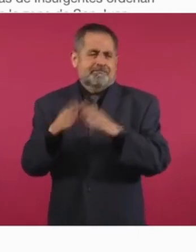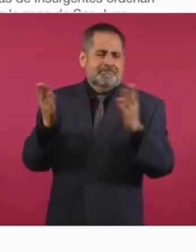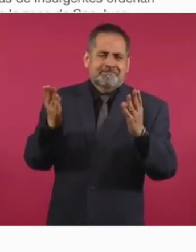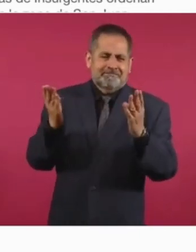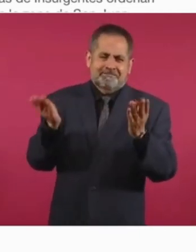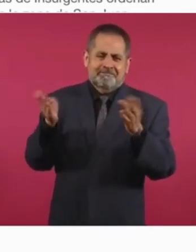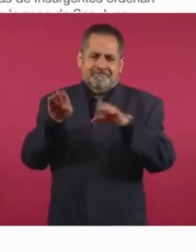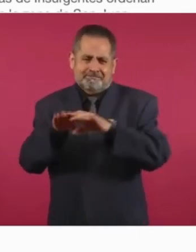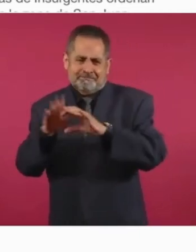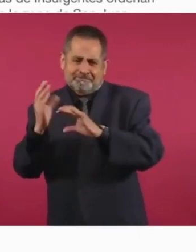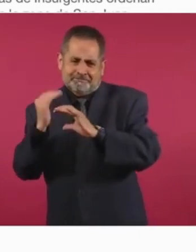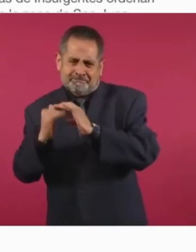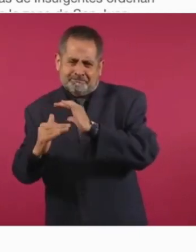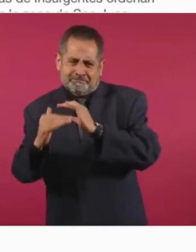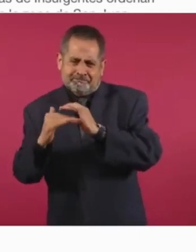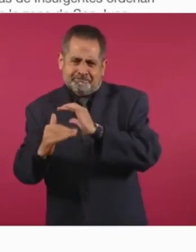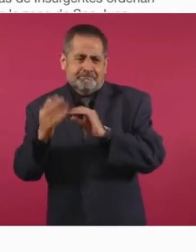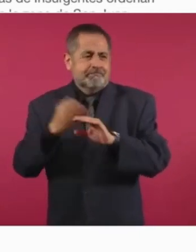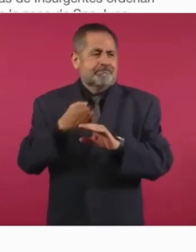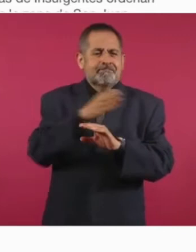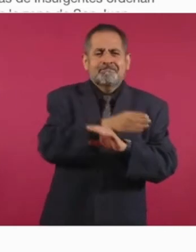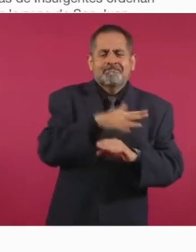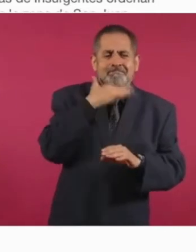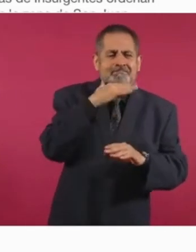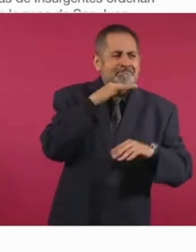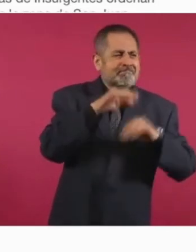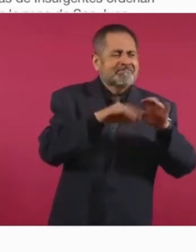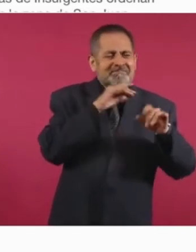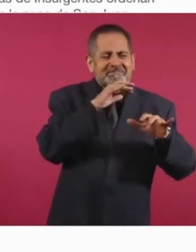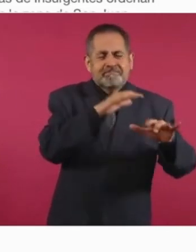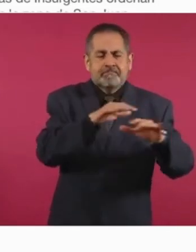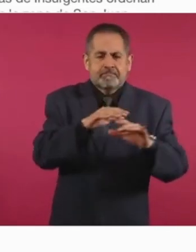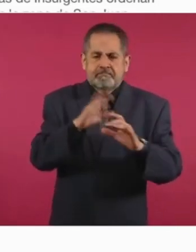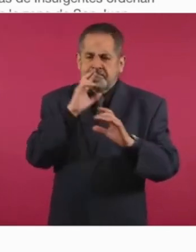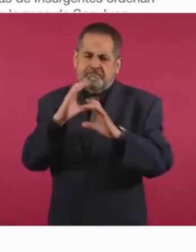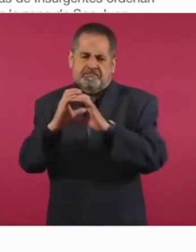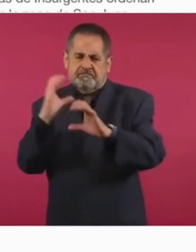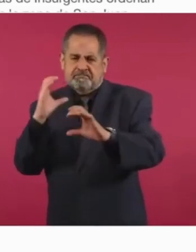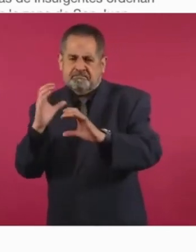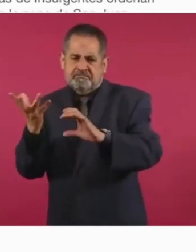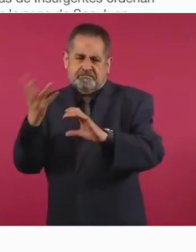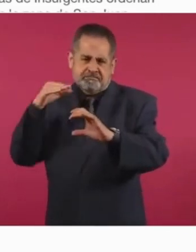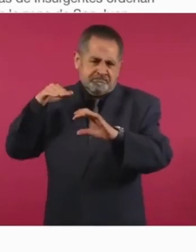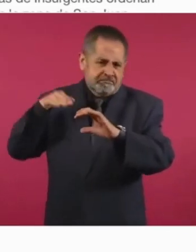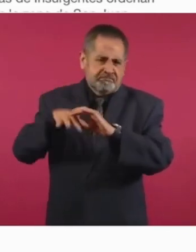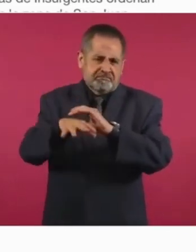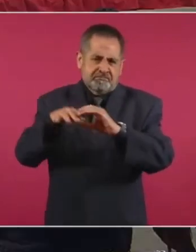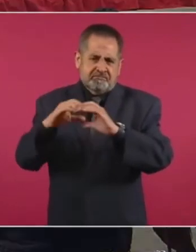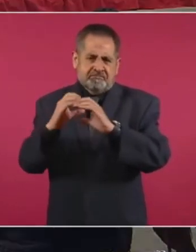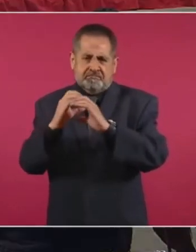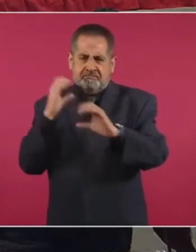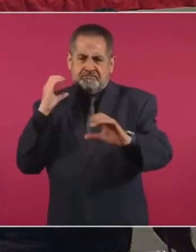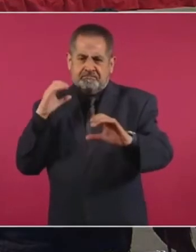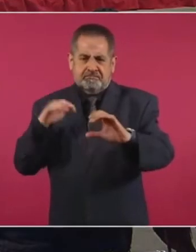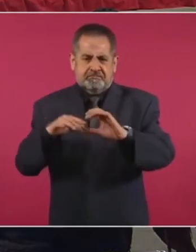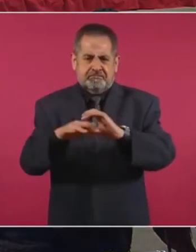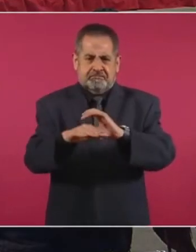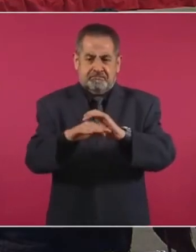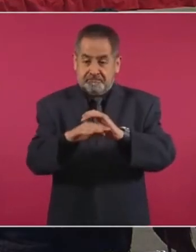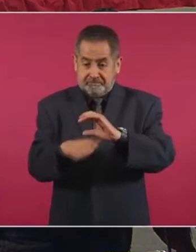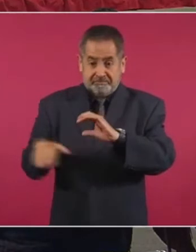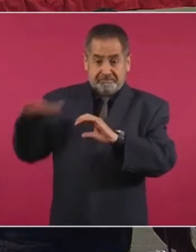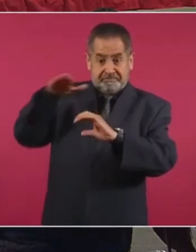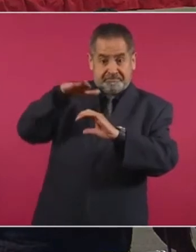lo que generaba contaminación también a las zonas aledañas de esta región. Se embovedó el río de los Remedios y sobre el río de los